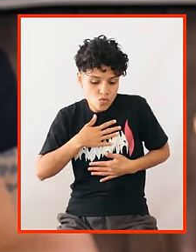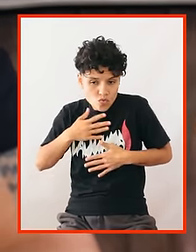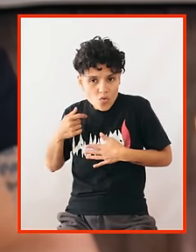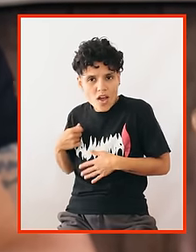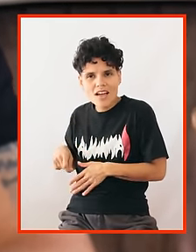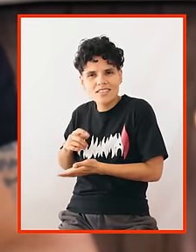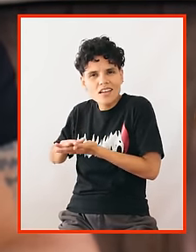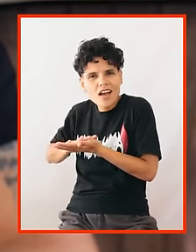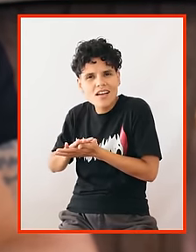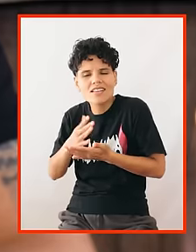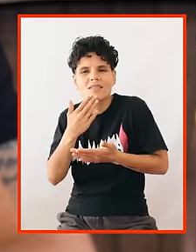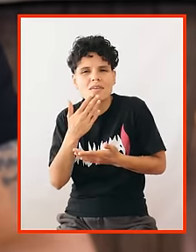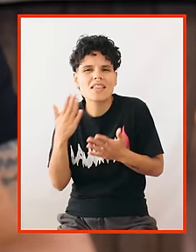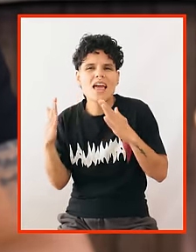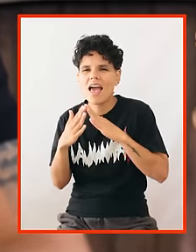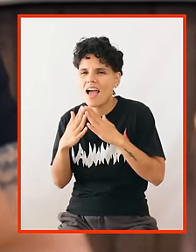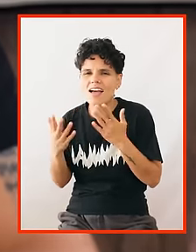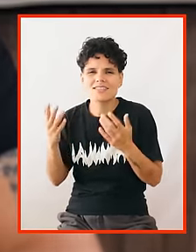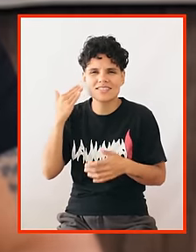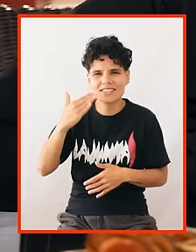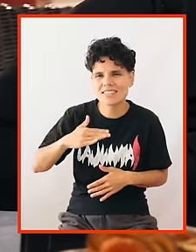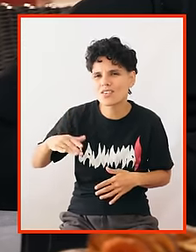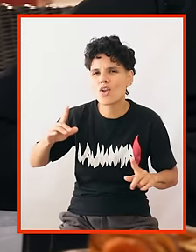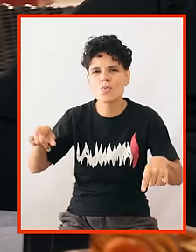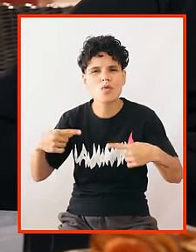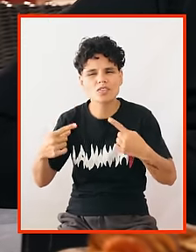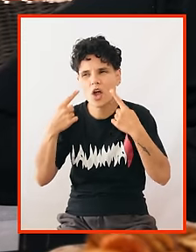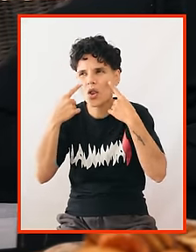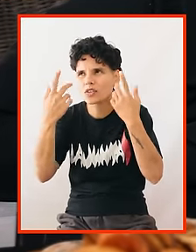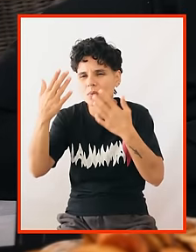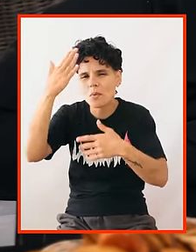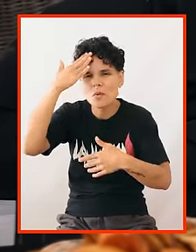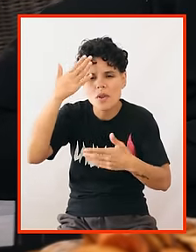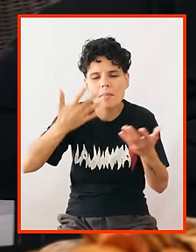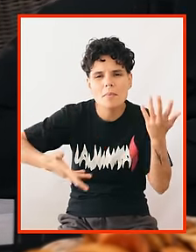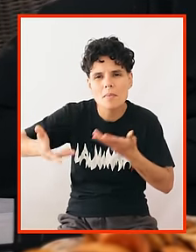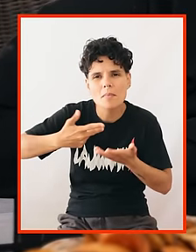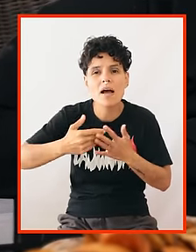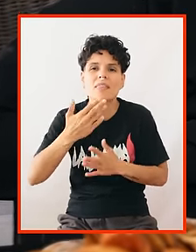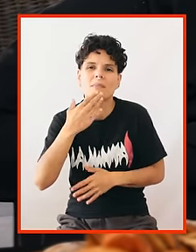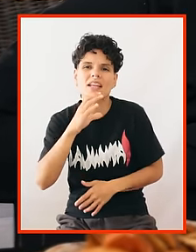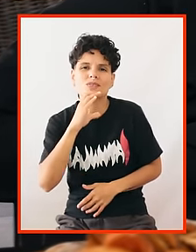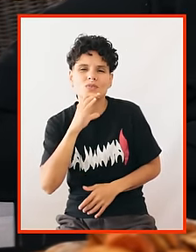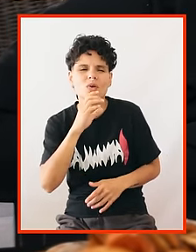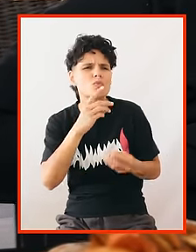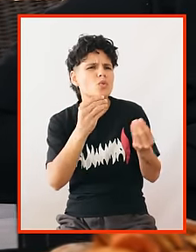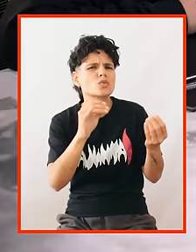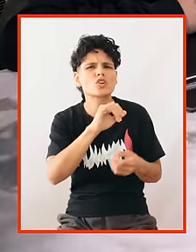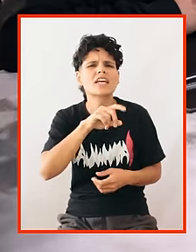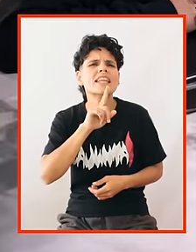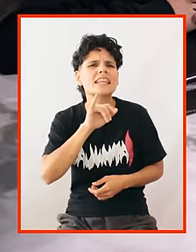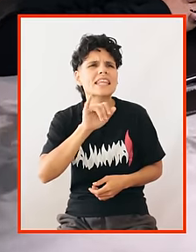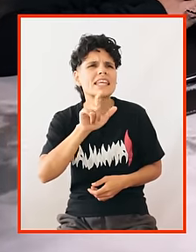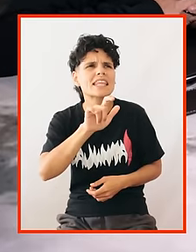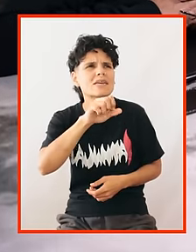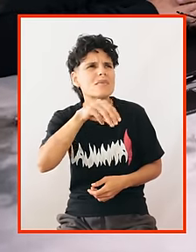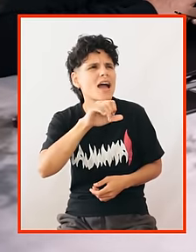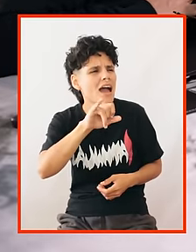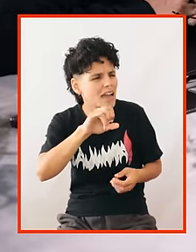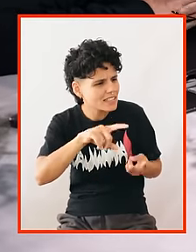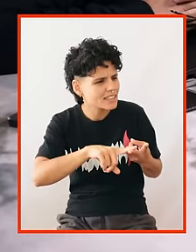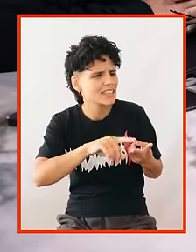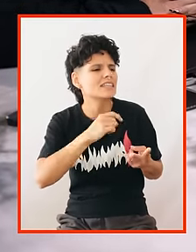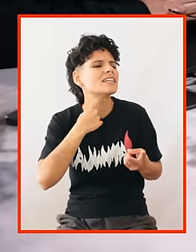con esa otra influencia que traíamos desde la casa y desde chico. Claro, sí. Por allá por la zona, harto Inter, harto Quilapayún, harto Illapo, harto